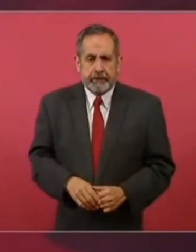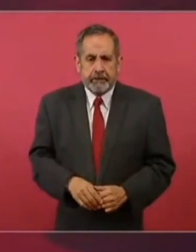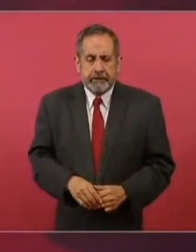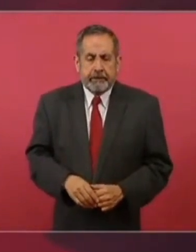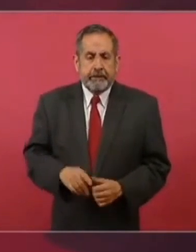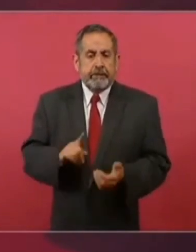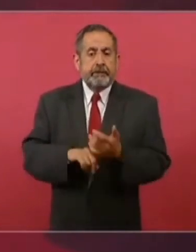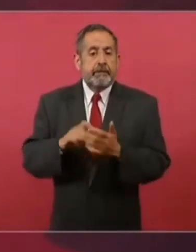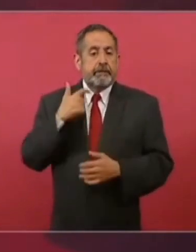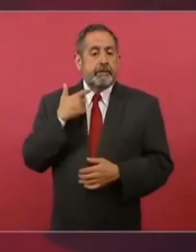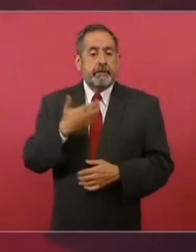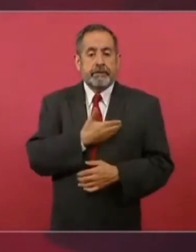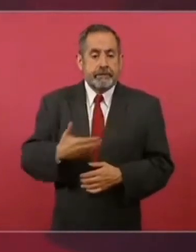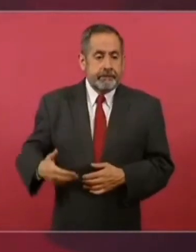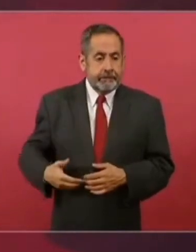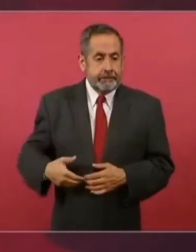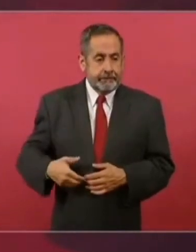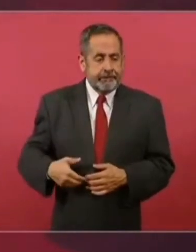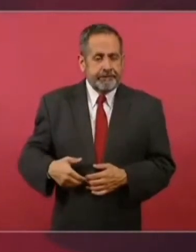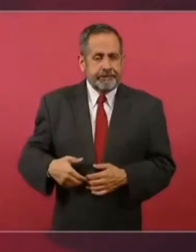el presidente López Mateos